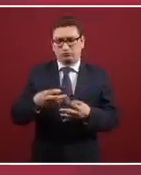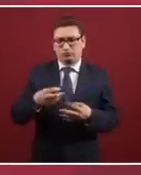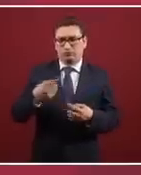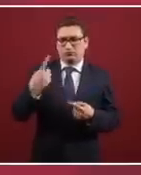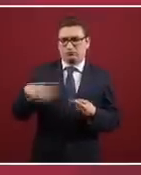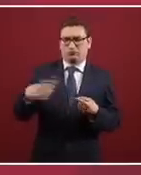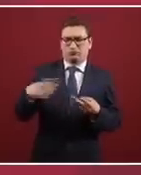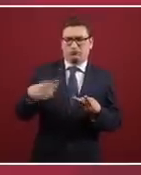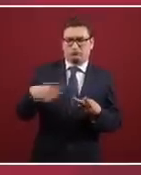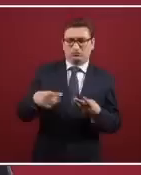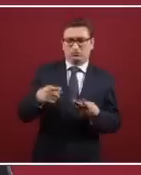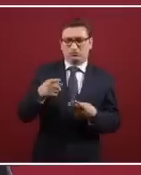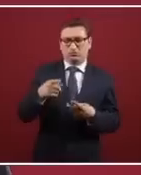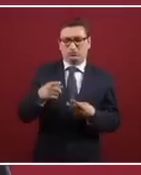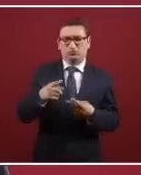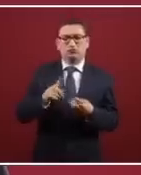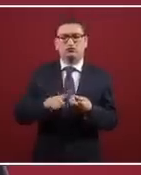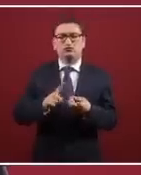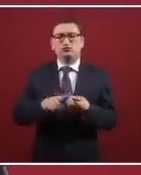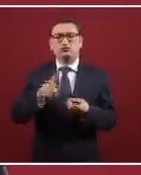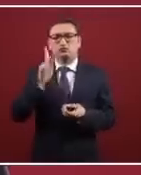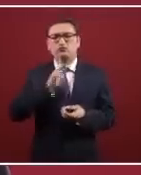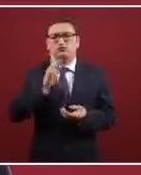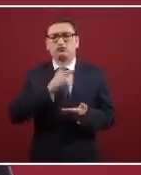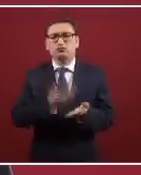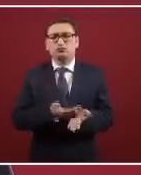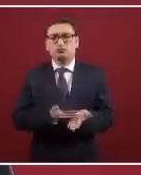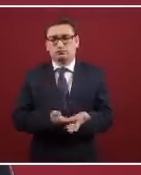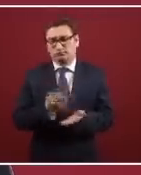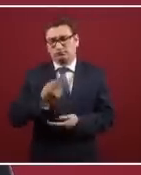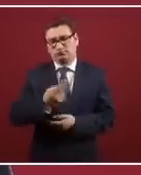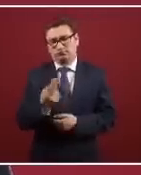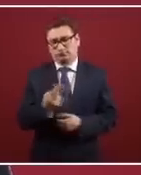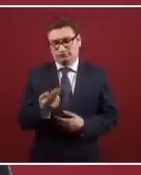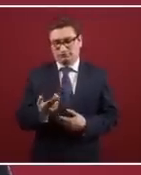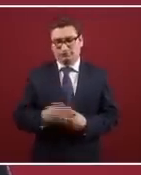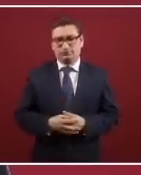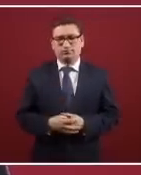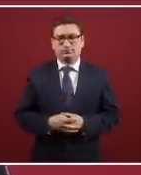acusaciones sin fundamento, sin prueba.